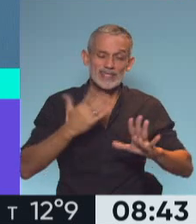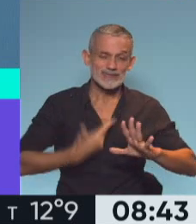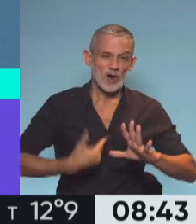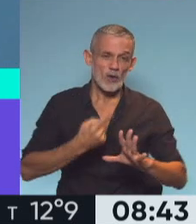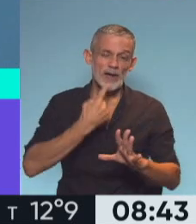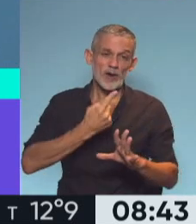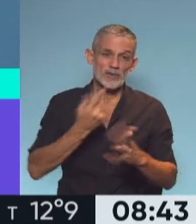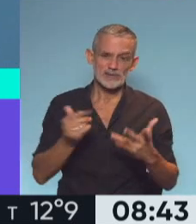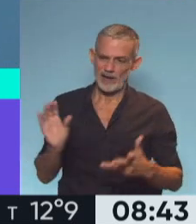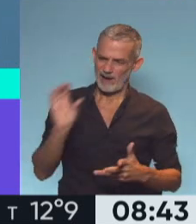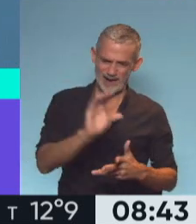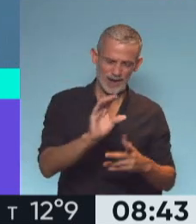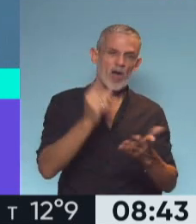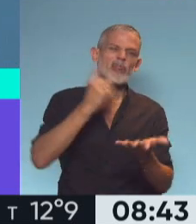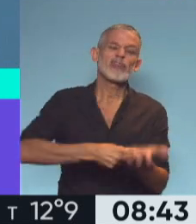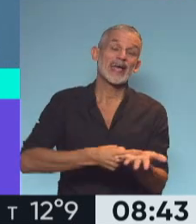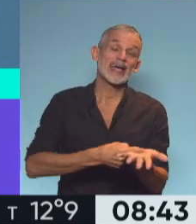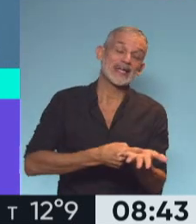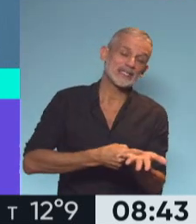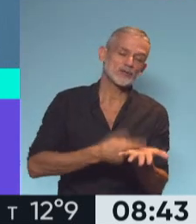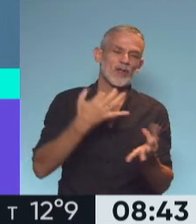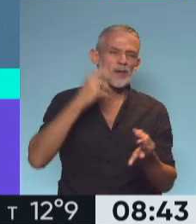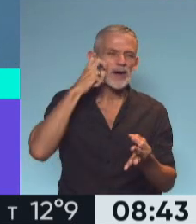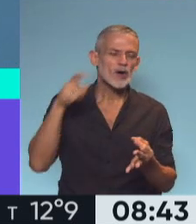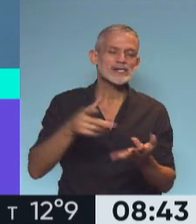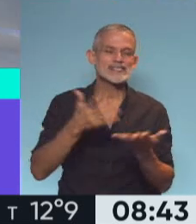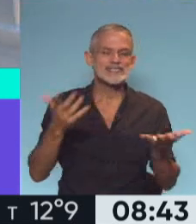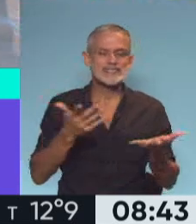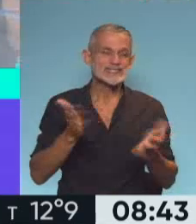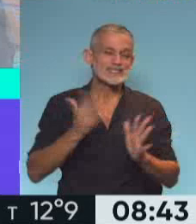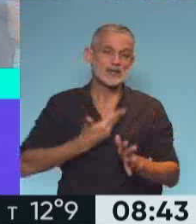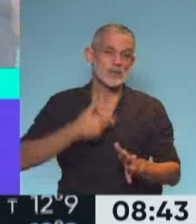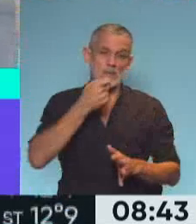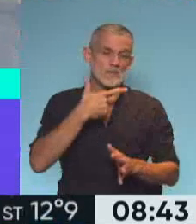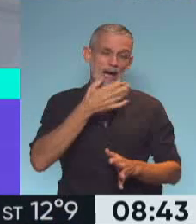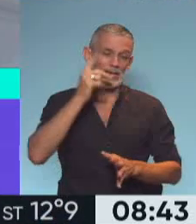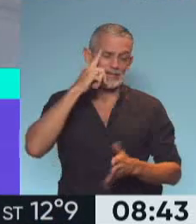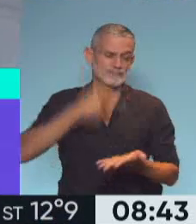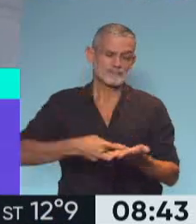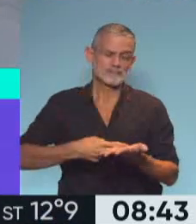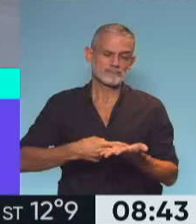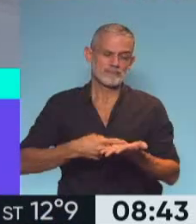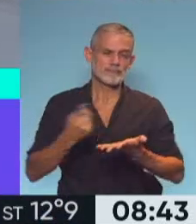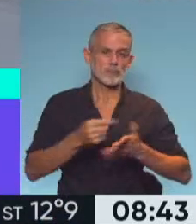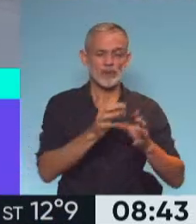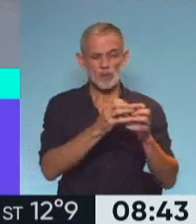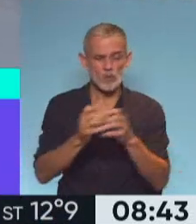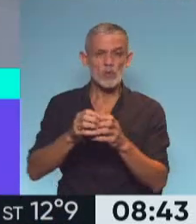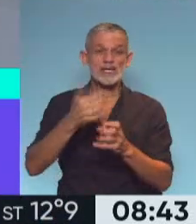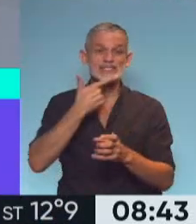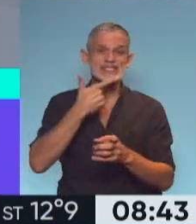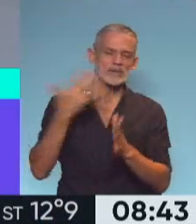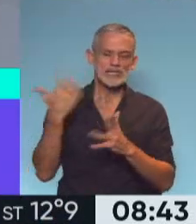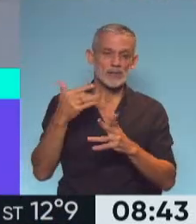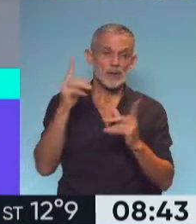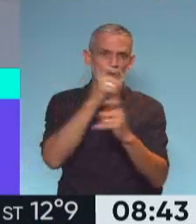es precisamente haberlo hecho por decreto y de manera discrecional. La situación se complicó en septiembre con el conflicto